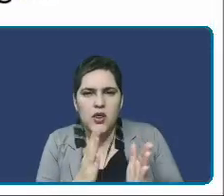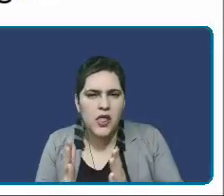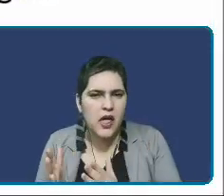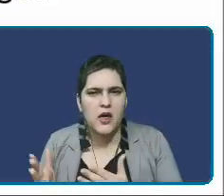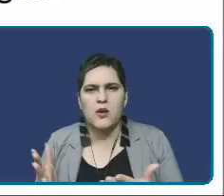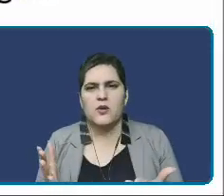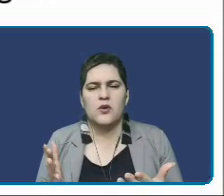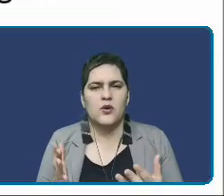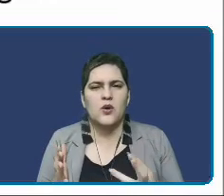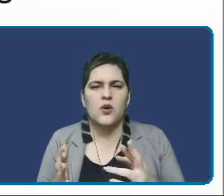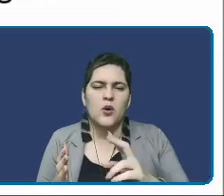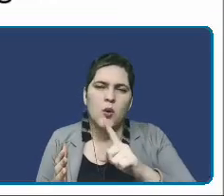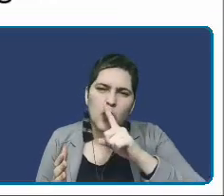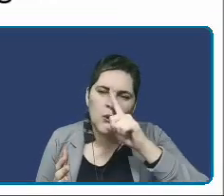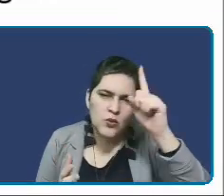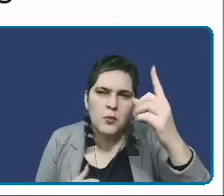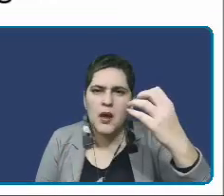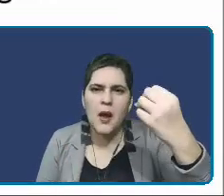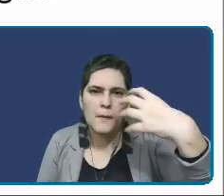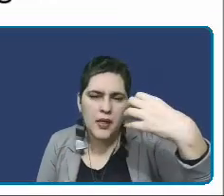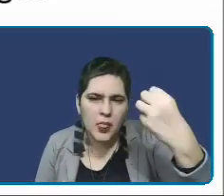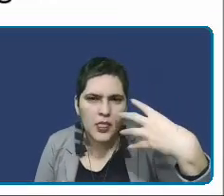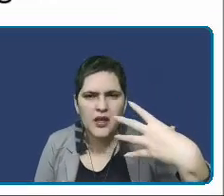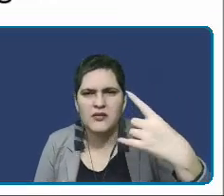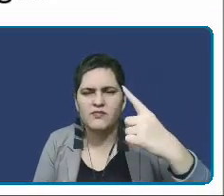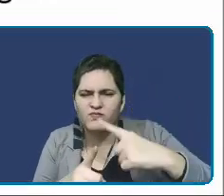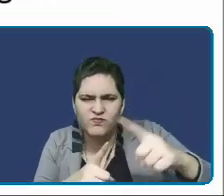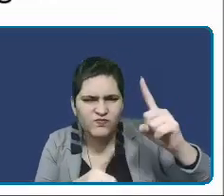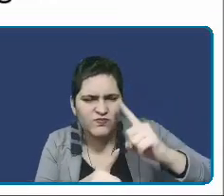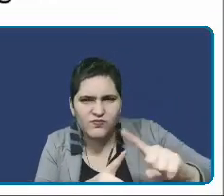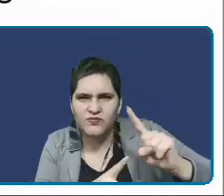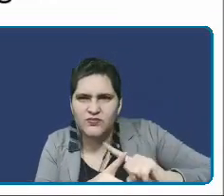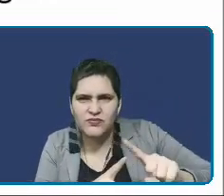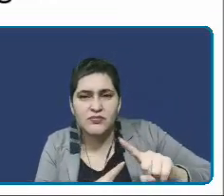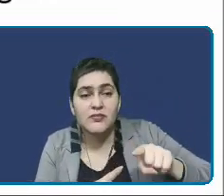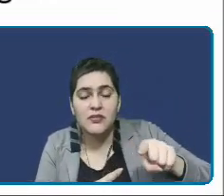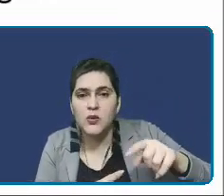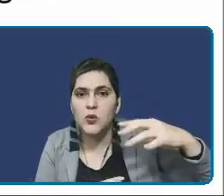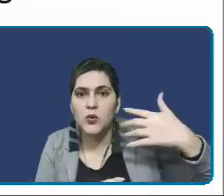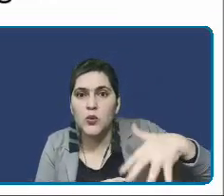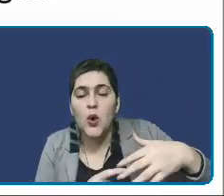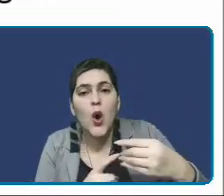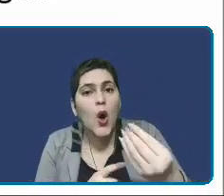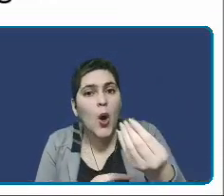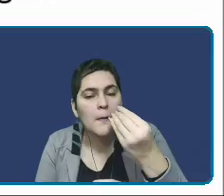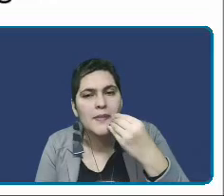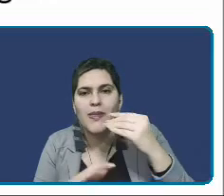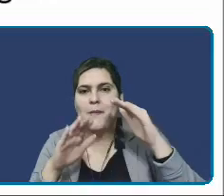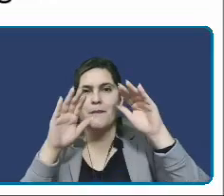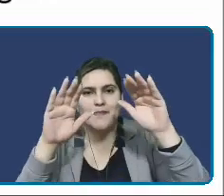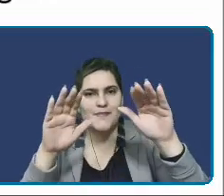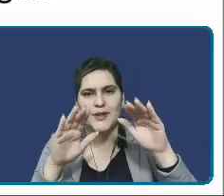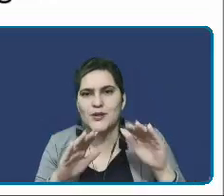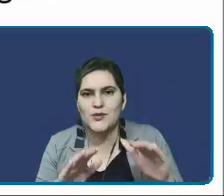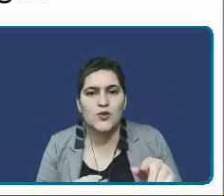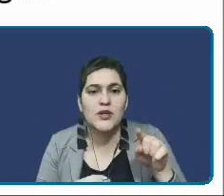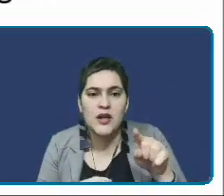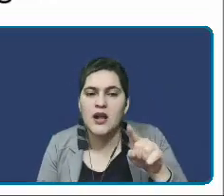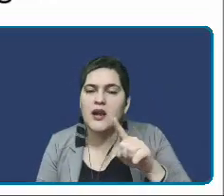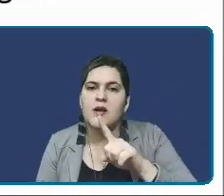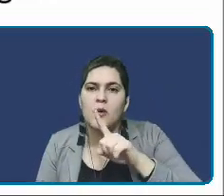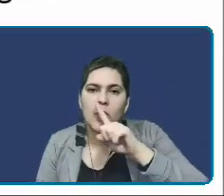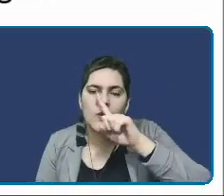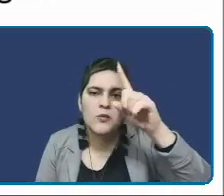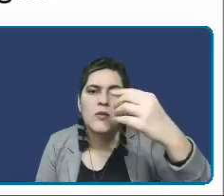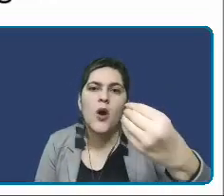rutinas de aprendizaje, fundamental en la comida es lo mismo. Necesito una rutina para comer. No